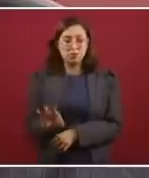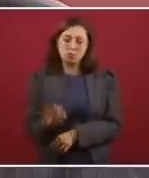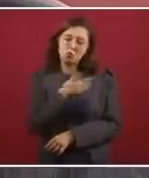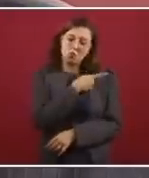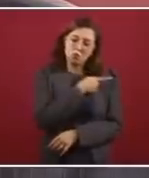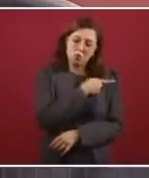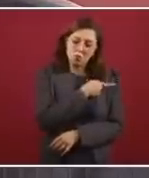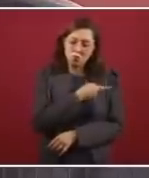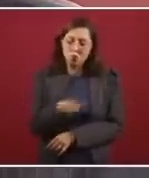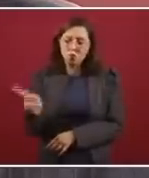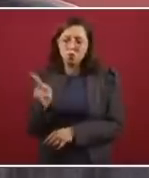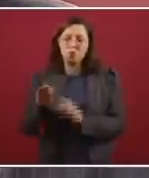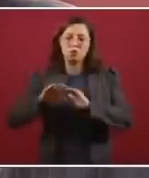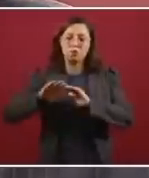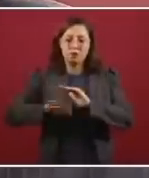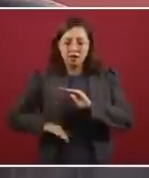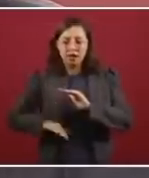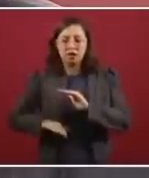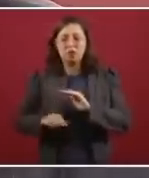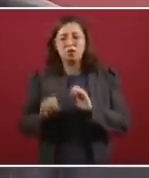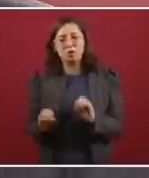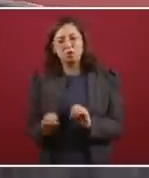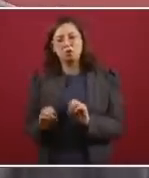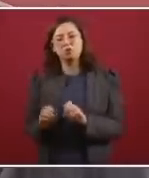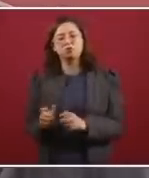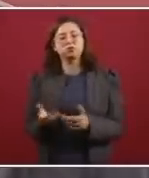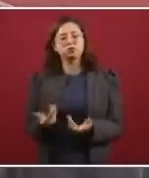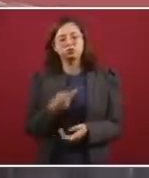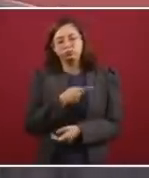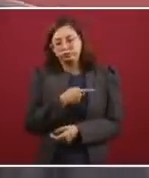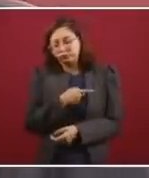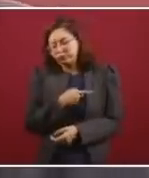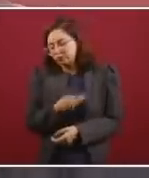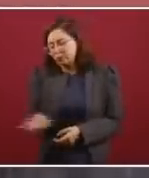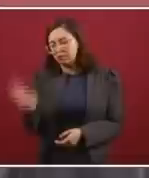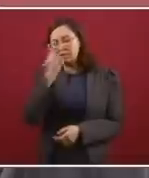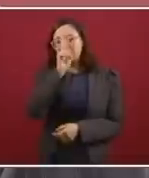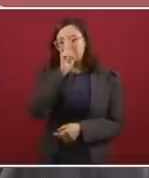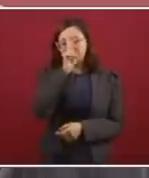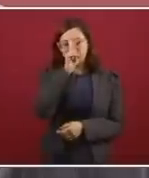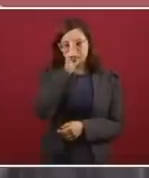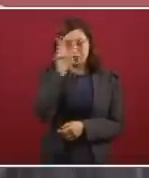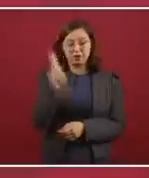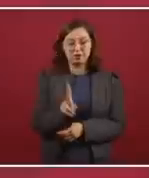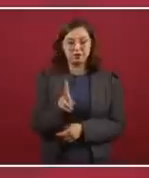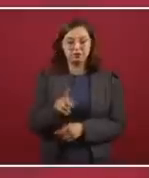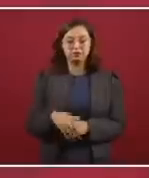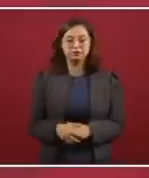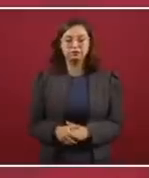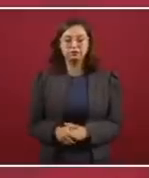clase media-baja y de pobres, de familias pobres.